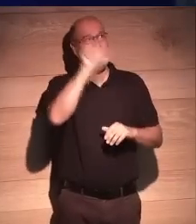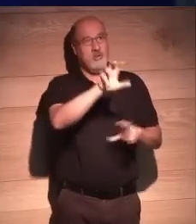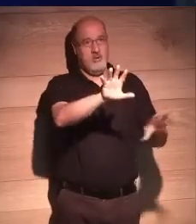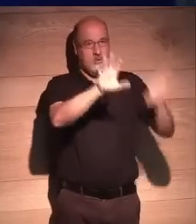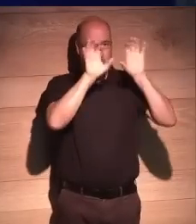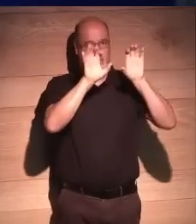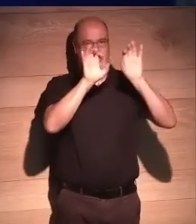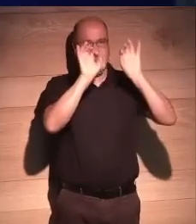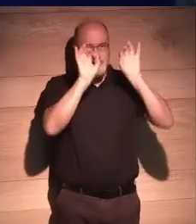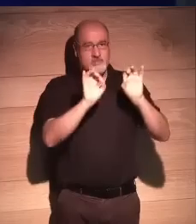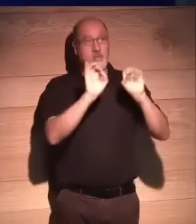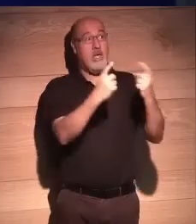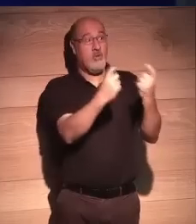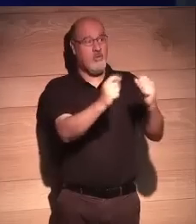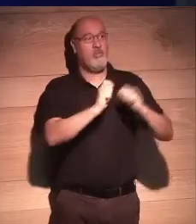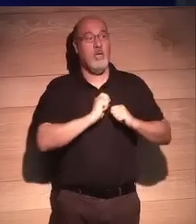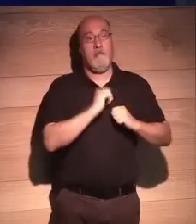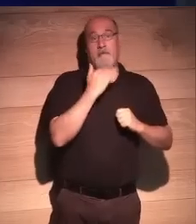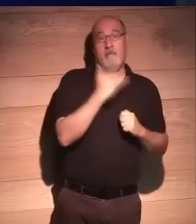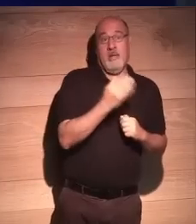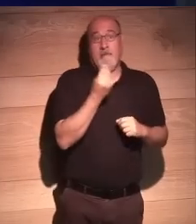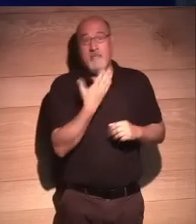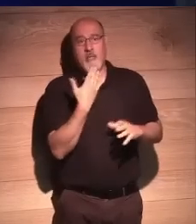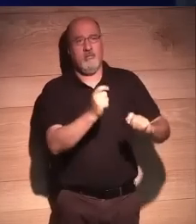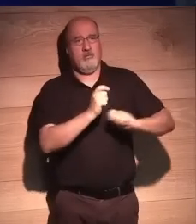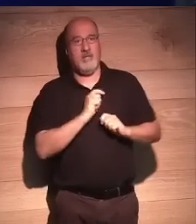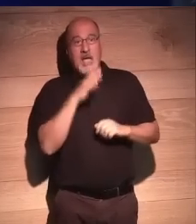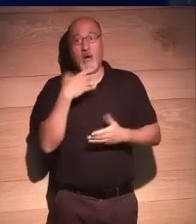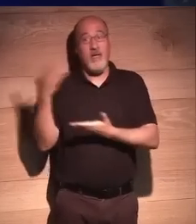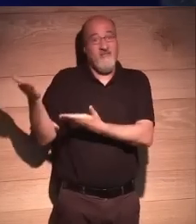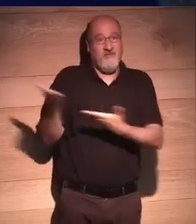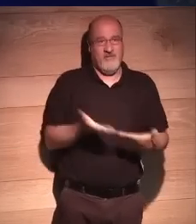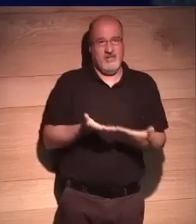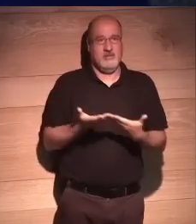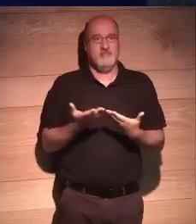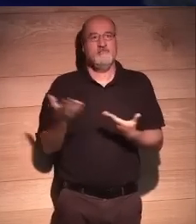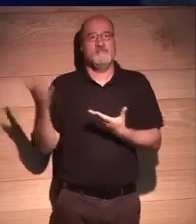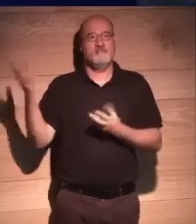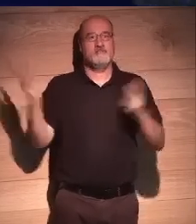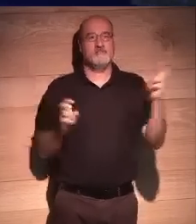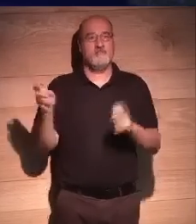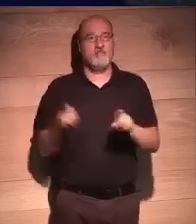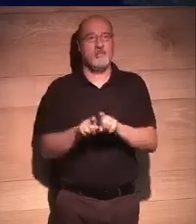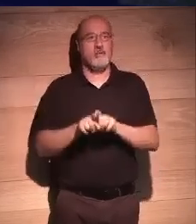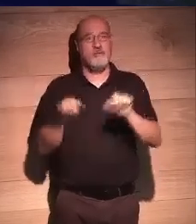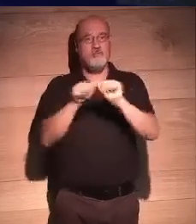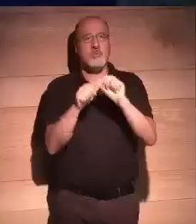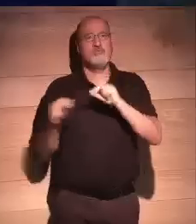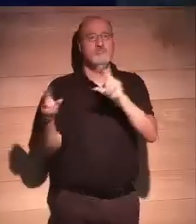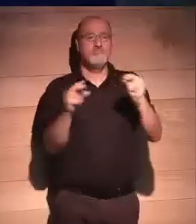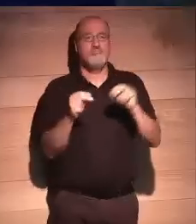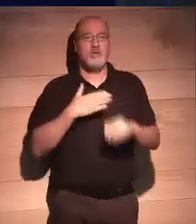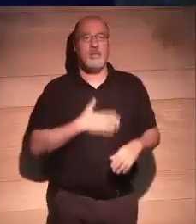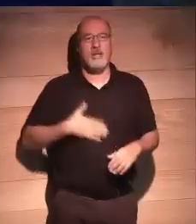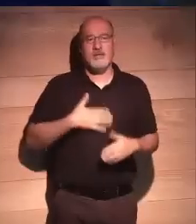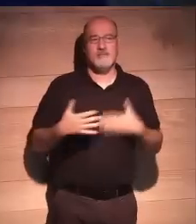han educado para bien y para mal. Y ahora vamos a hablar con nuestros invitados de esto. Me gustaría que esto fuera una conversación